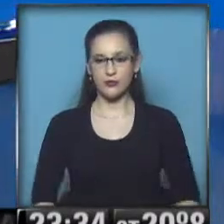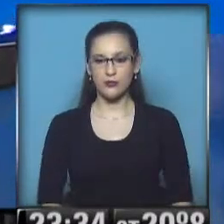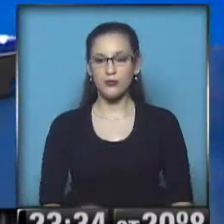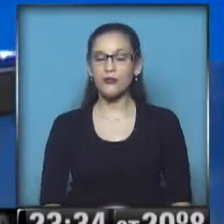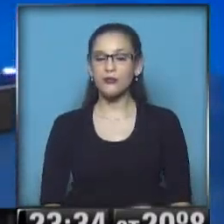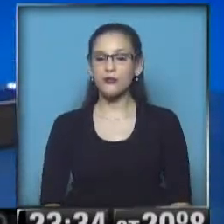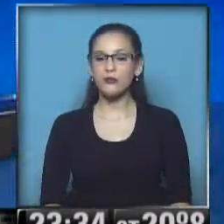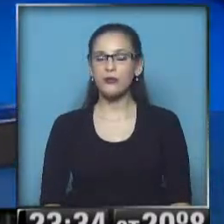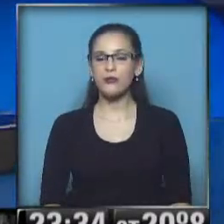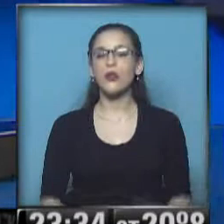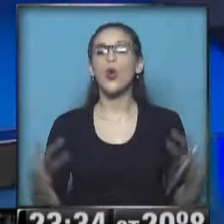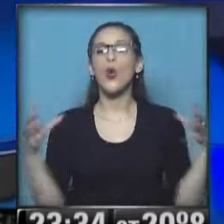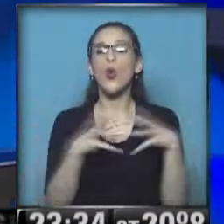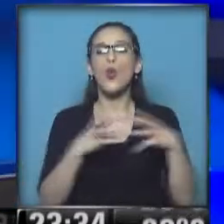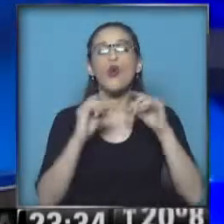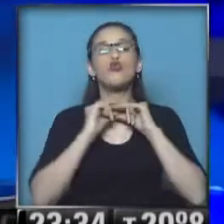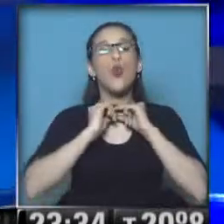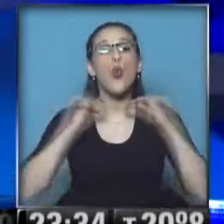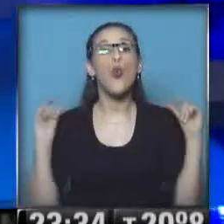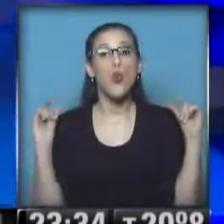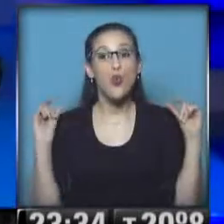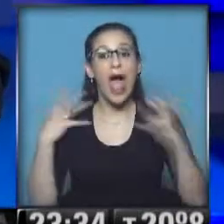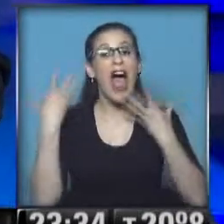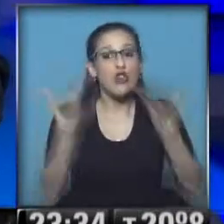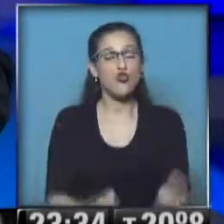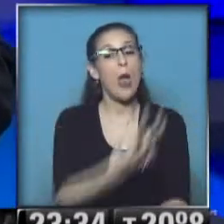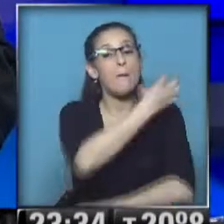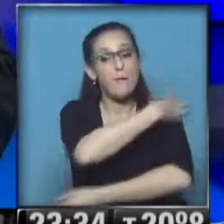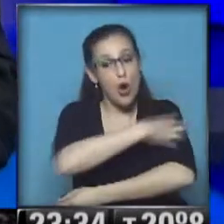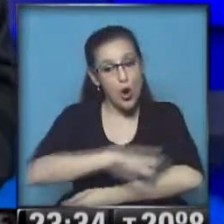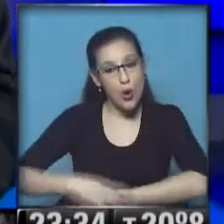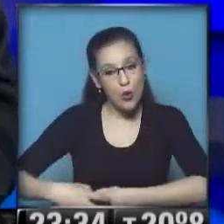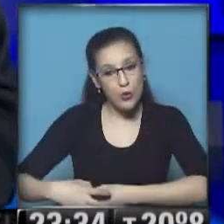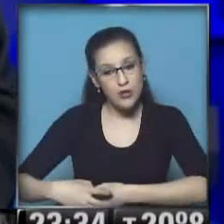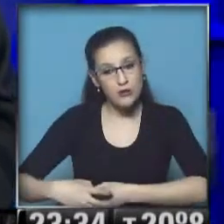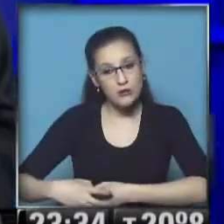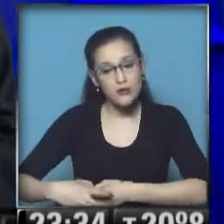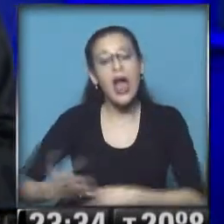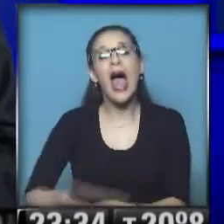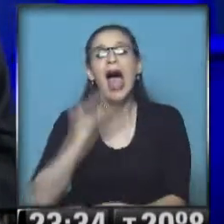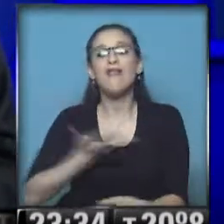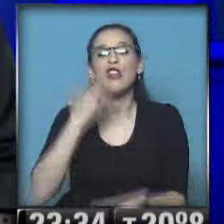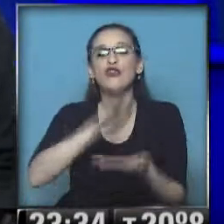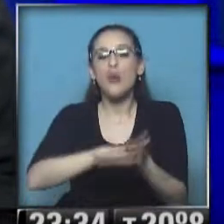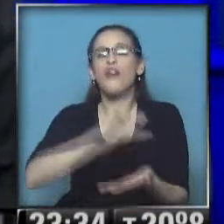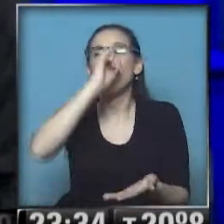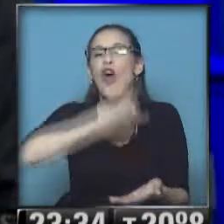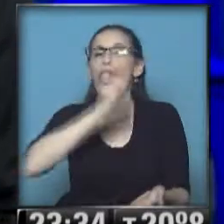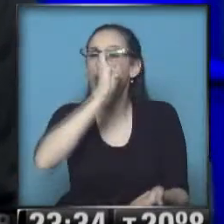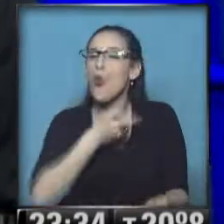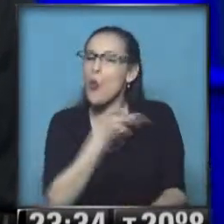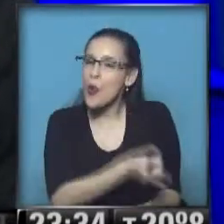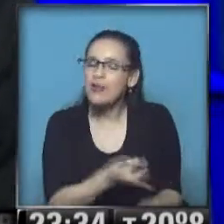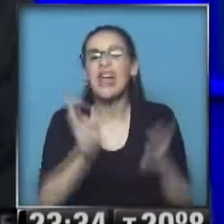El Grupo Nacional de Curas de Opción por los Pobres condenó el accionar de los fondos buitre y criticó las